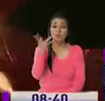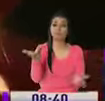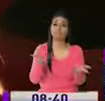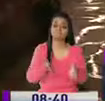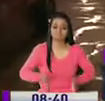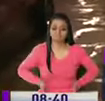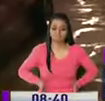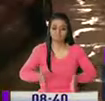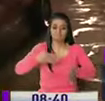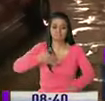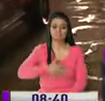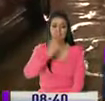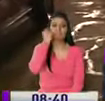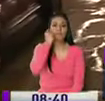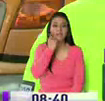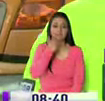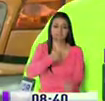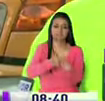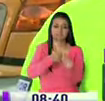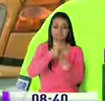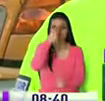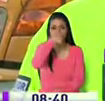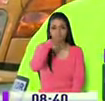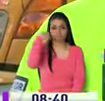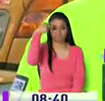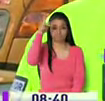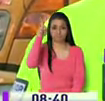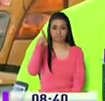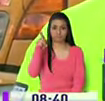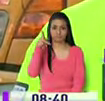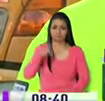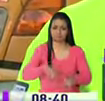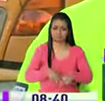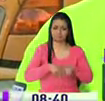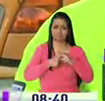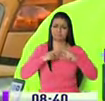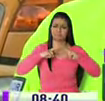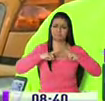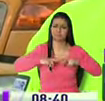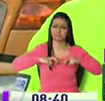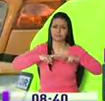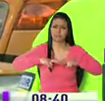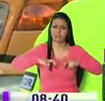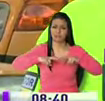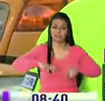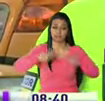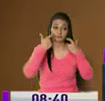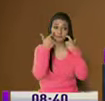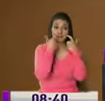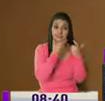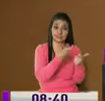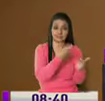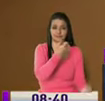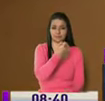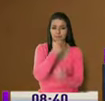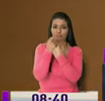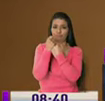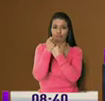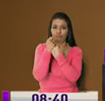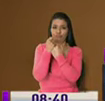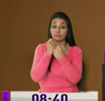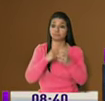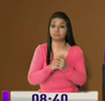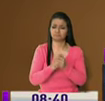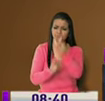Simón Bolívar a la altura de Carapungo. Se levantó una investigación previa con la colaboración de la Fiscalía General. Los presuntos